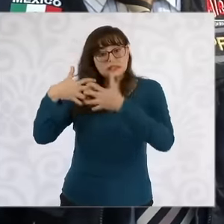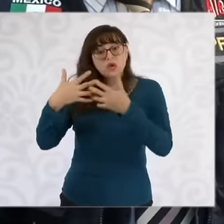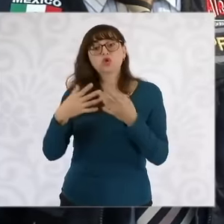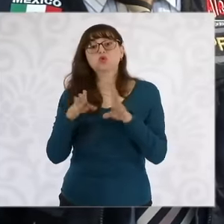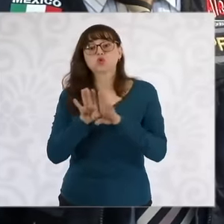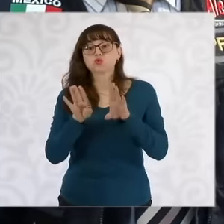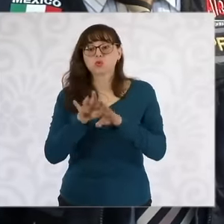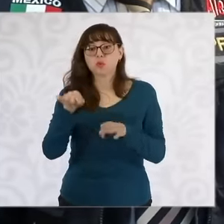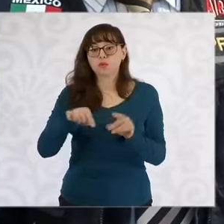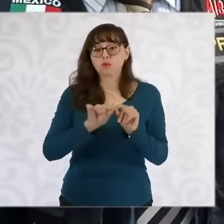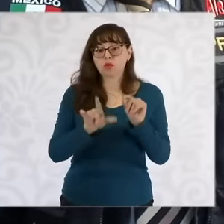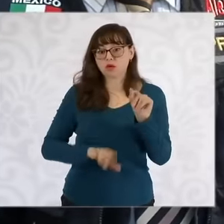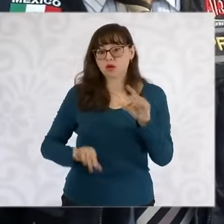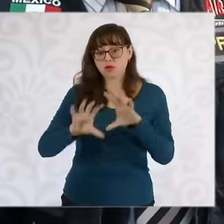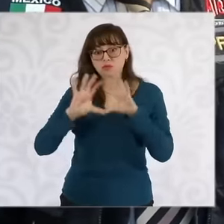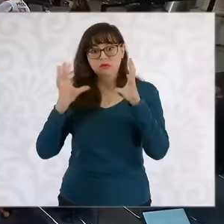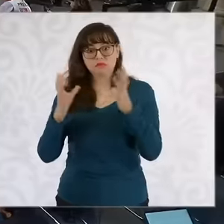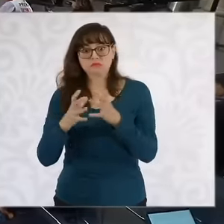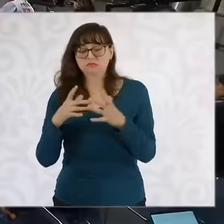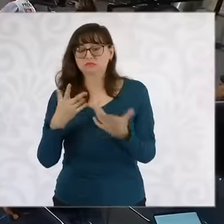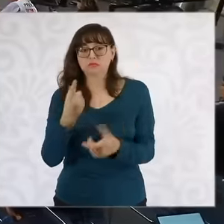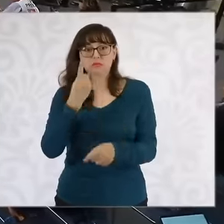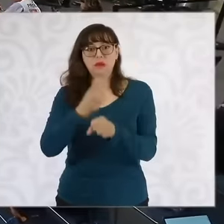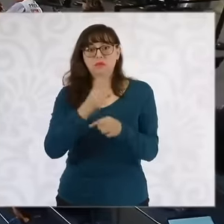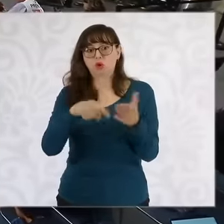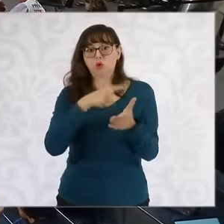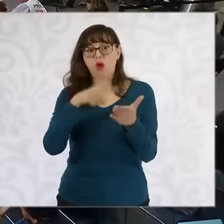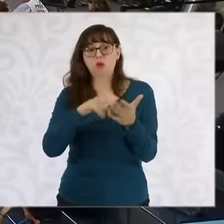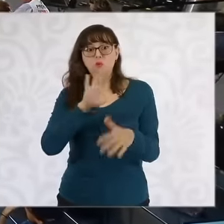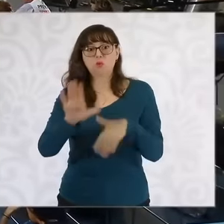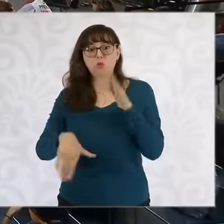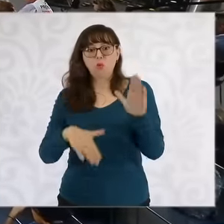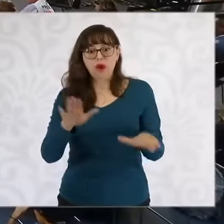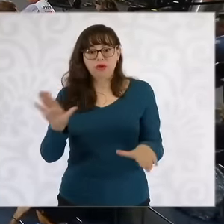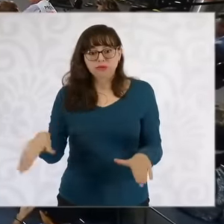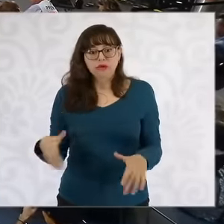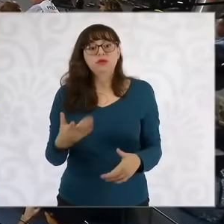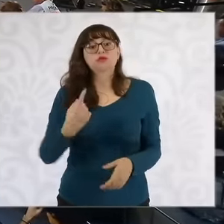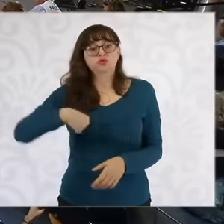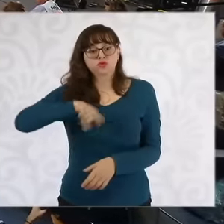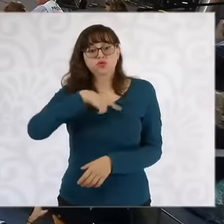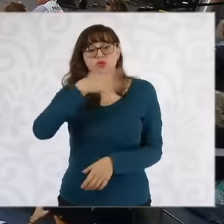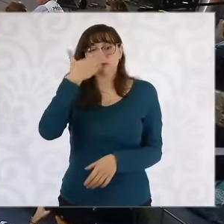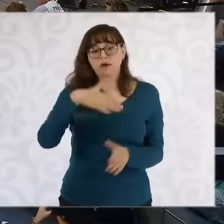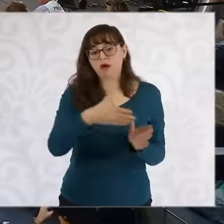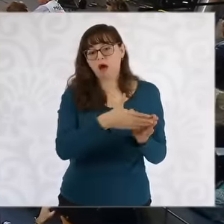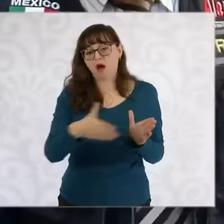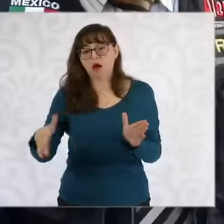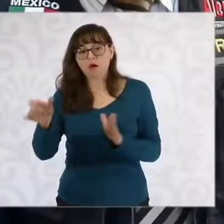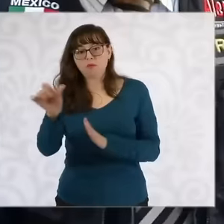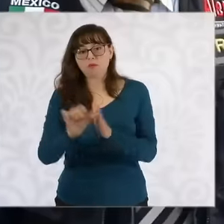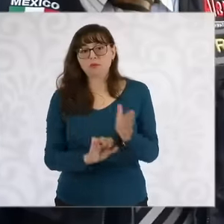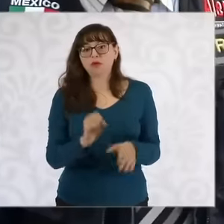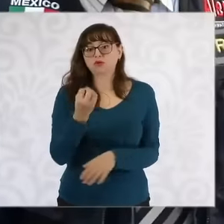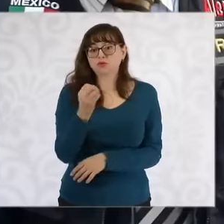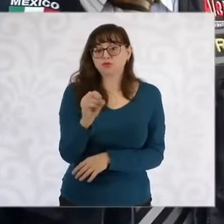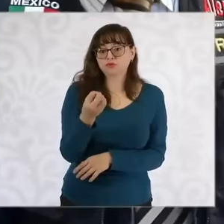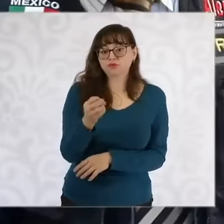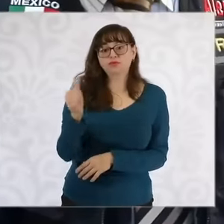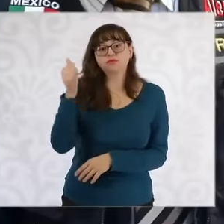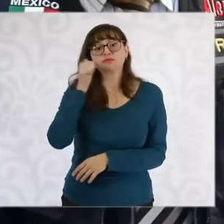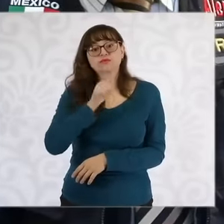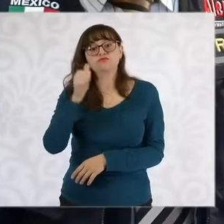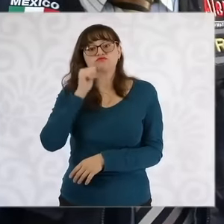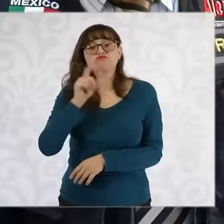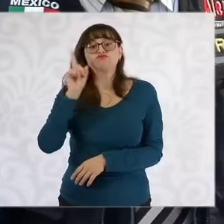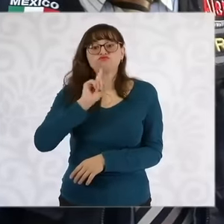es la excepción, desafortunadamente es la primer causa de muerte. Sabemos que en el mes de octubre siempre se concientiza mucho a las mujeres